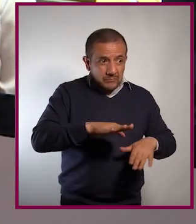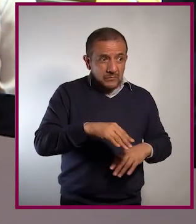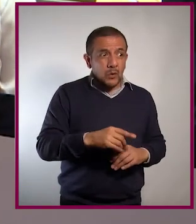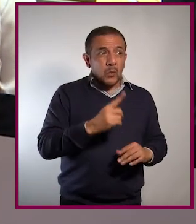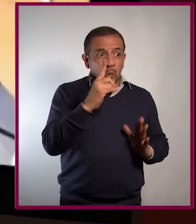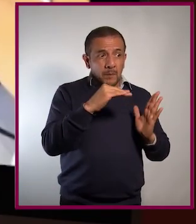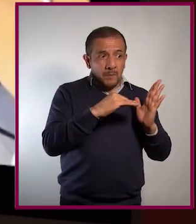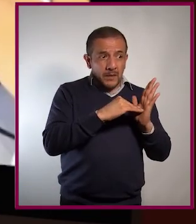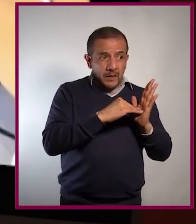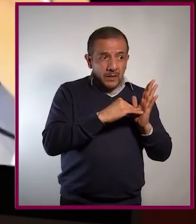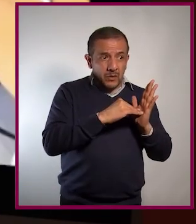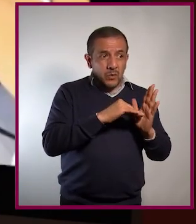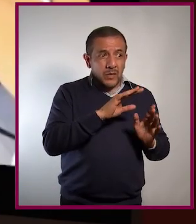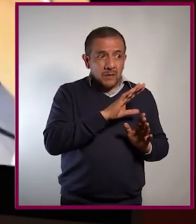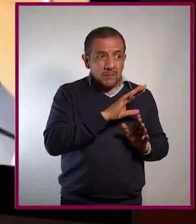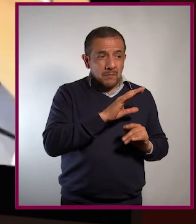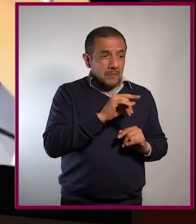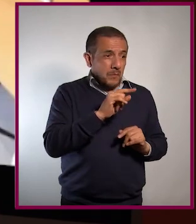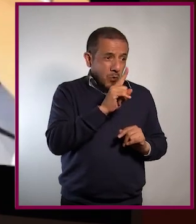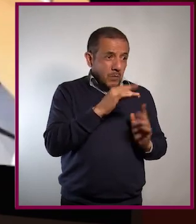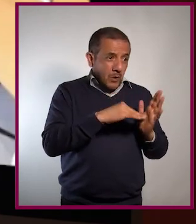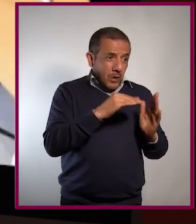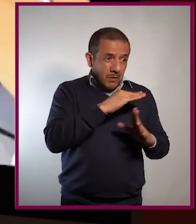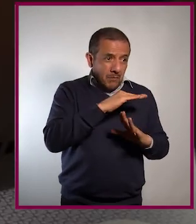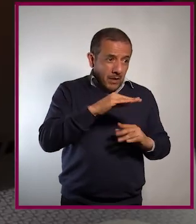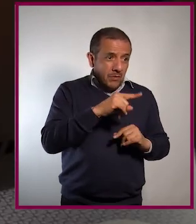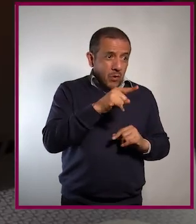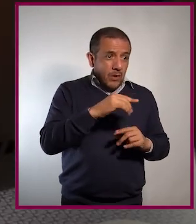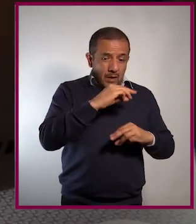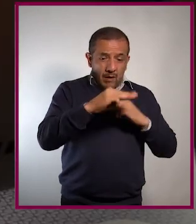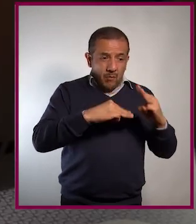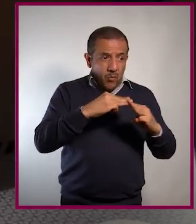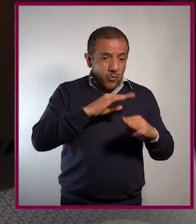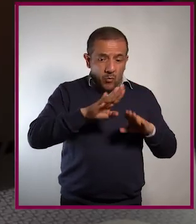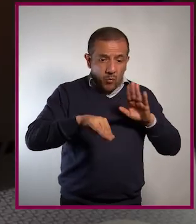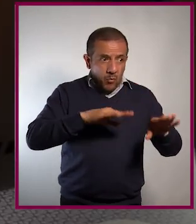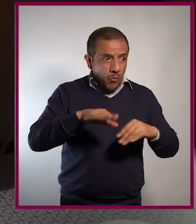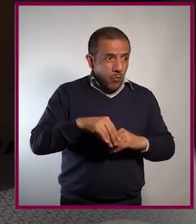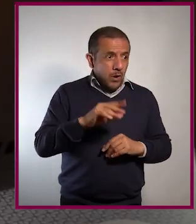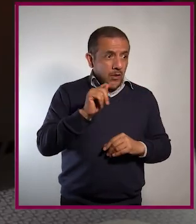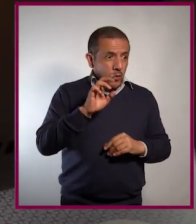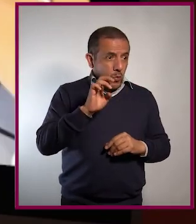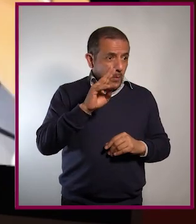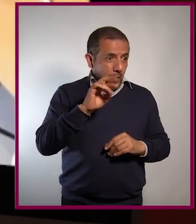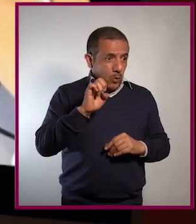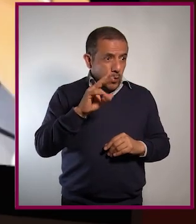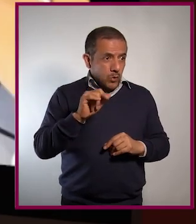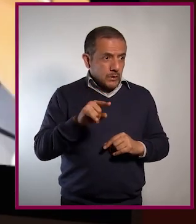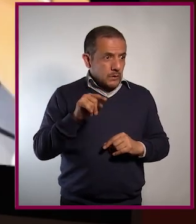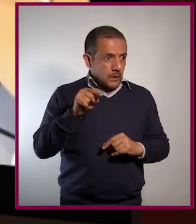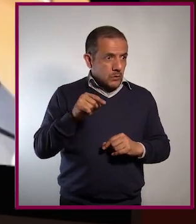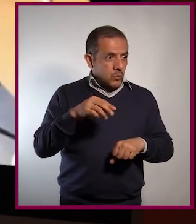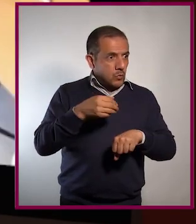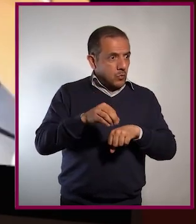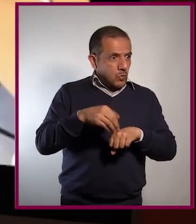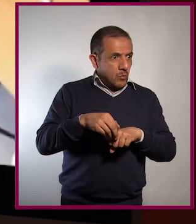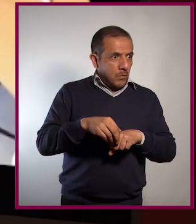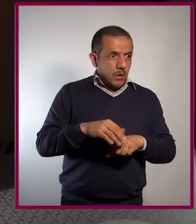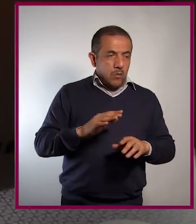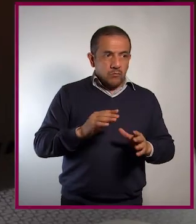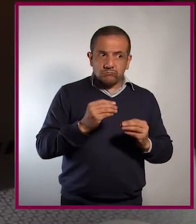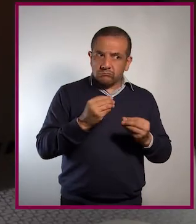1,5 millones de personas se mueren cada año de tuberculosis en el mundo. Entonces ese es un número nada despreciable,